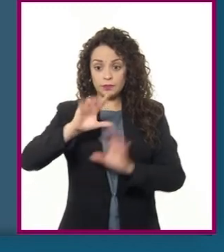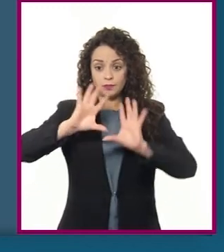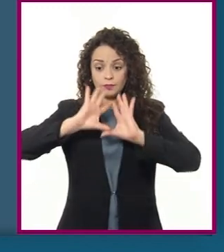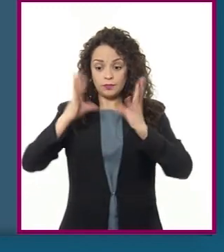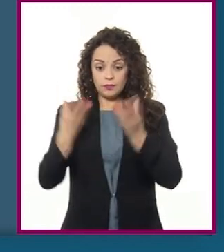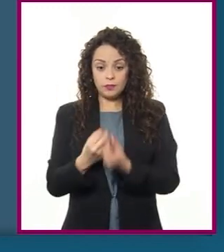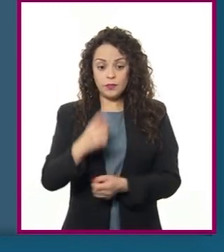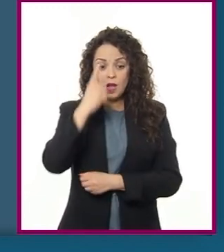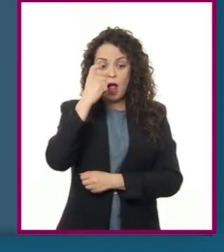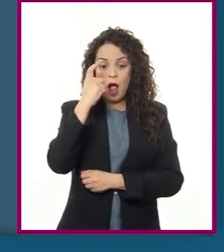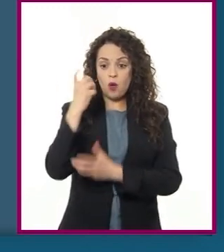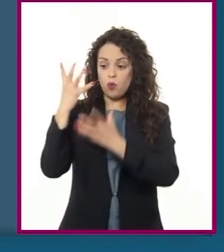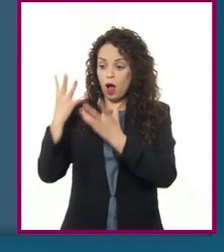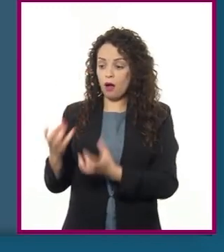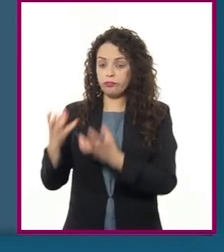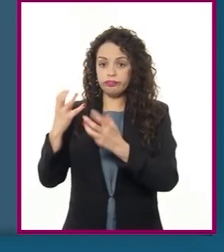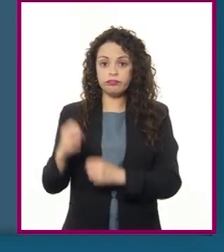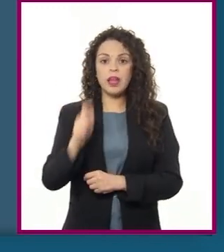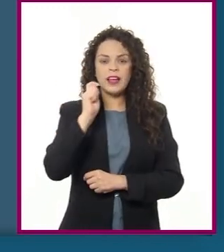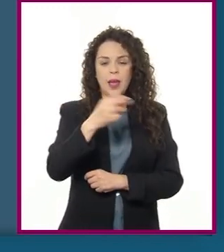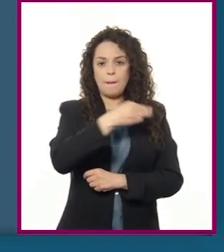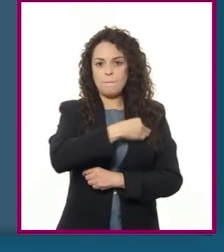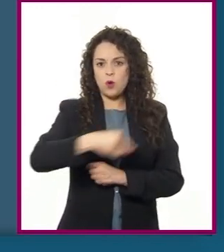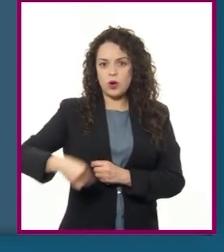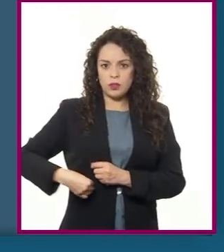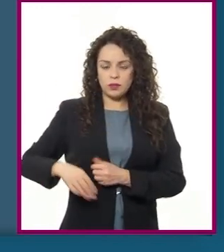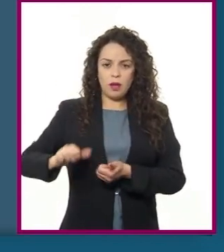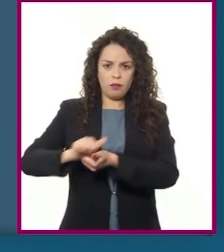aguas residuales municipales, solo se trató el